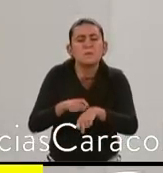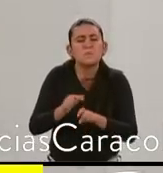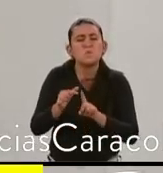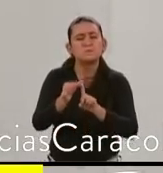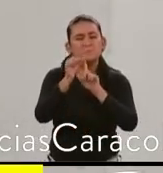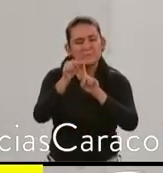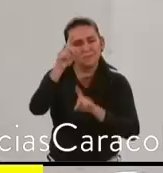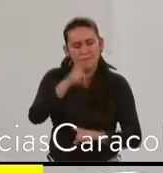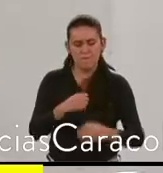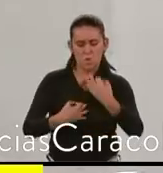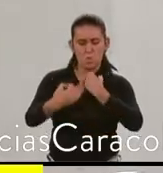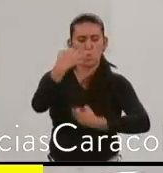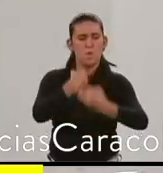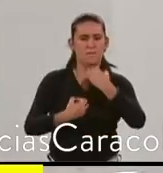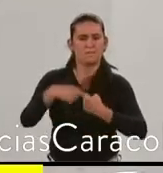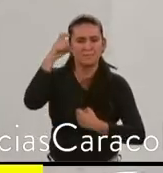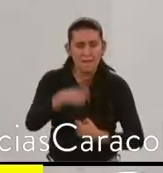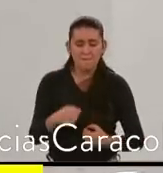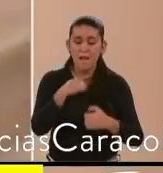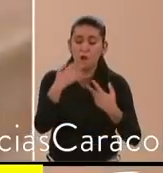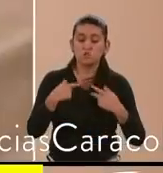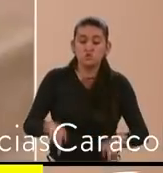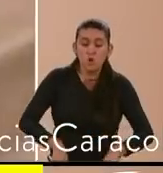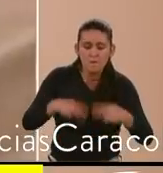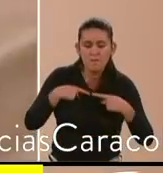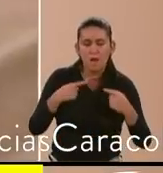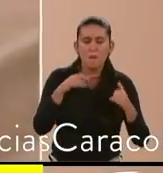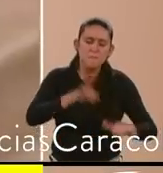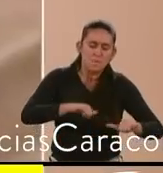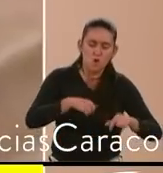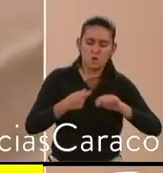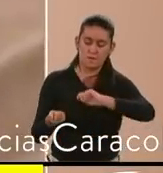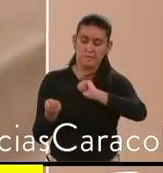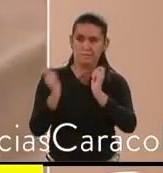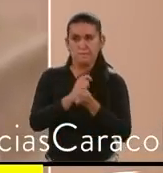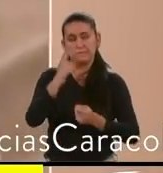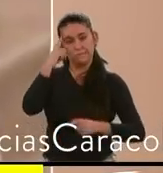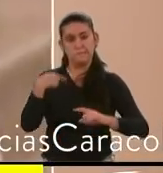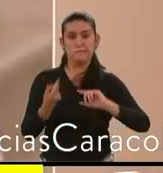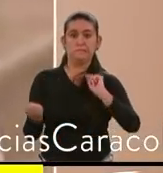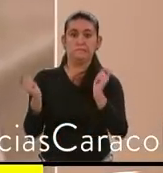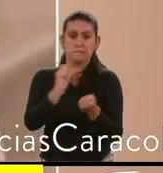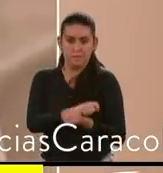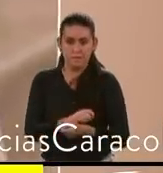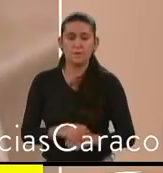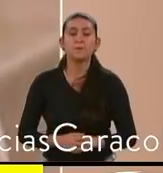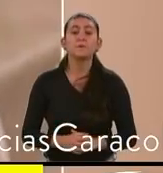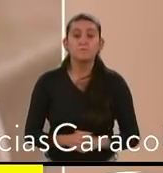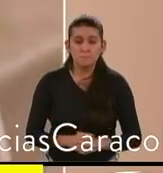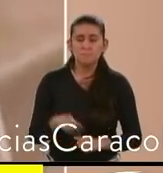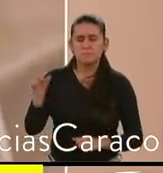que cuidarnos, tenemos que cambiar los estilos de vida. La arquidiócesis lamenta la muerte del